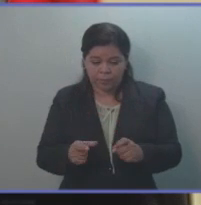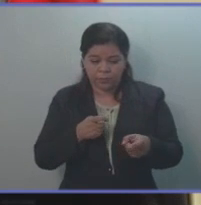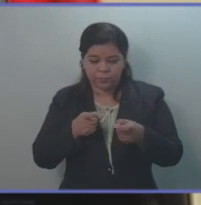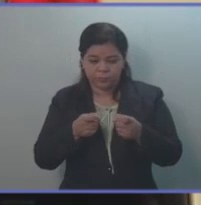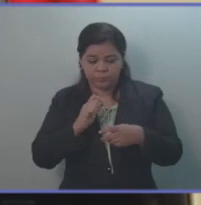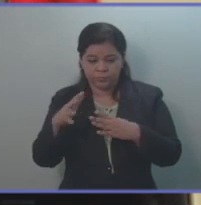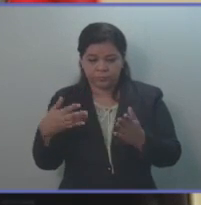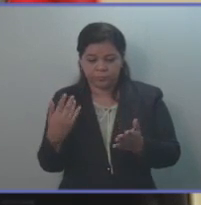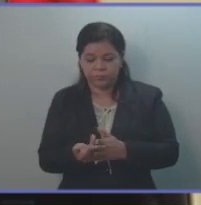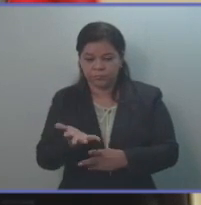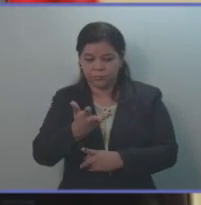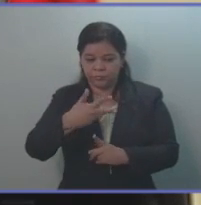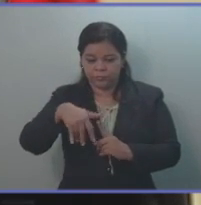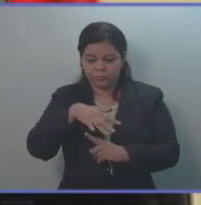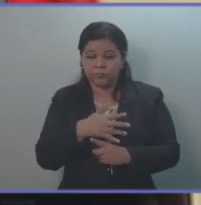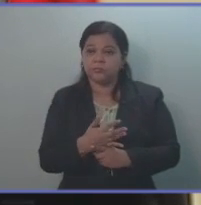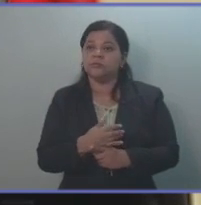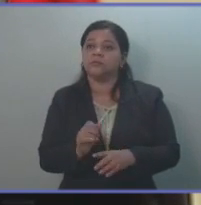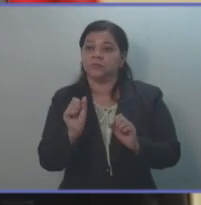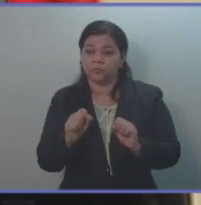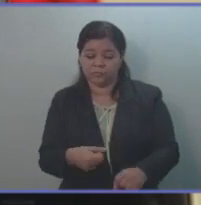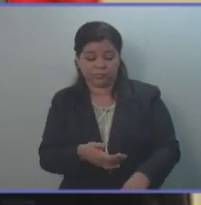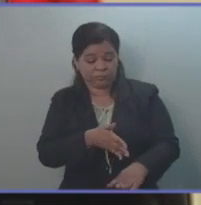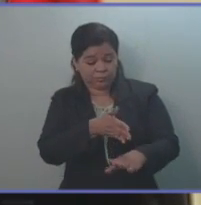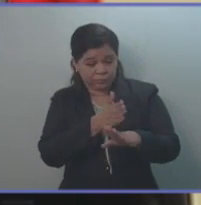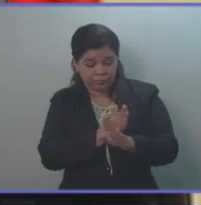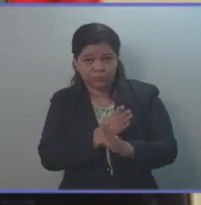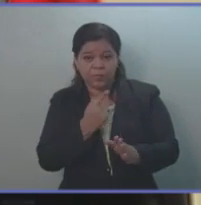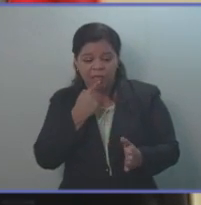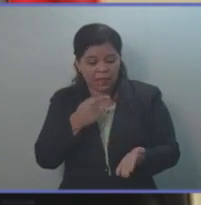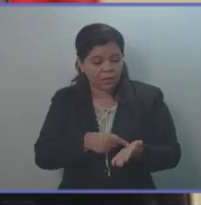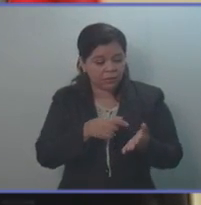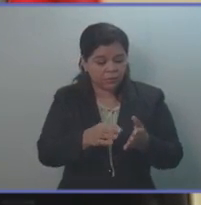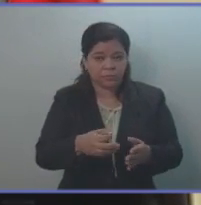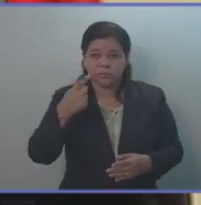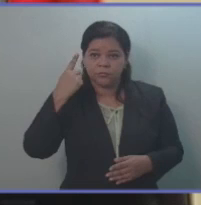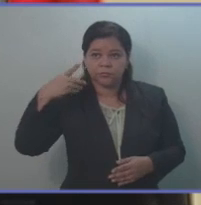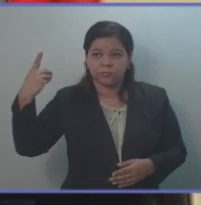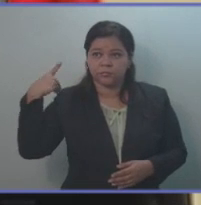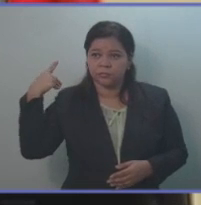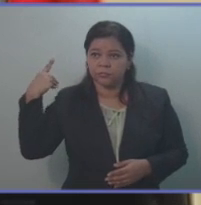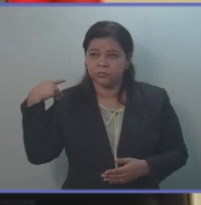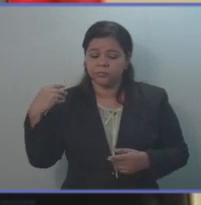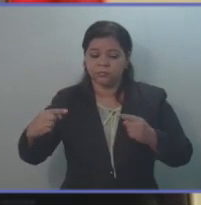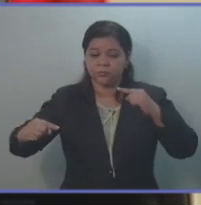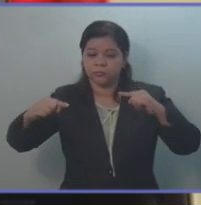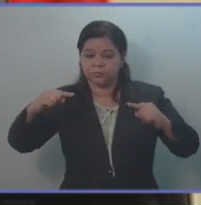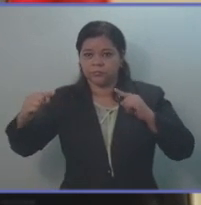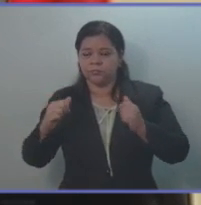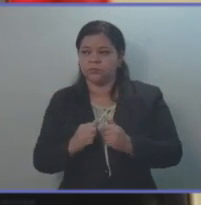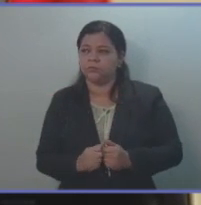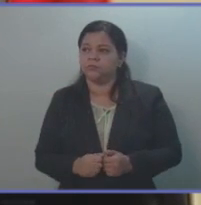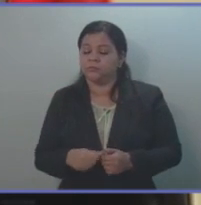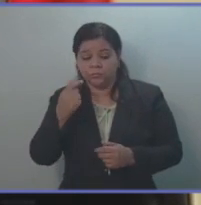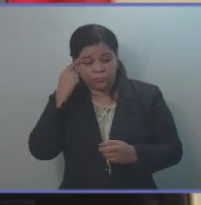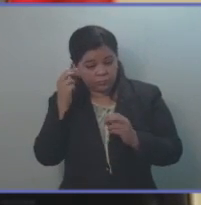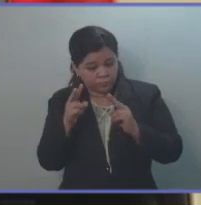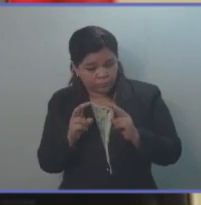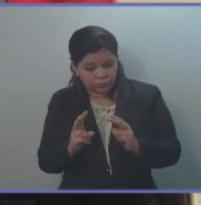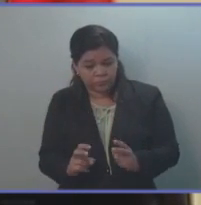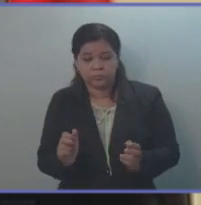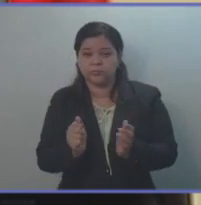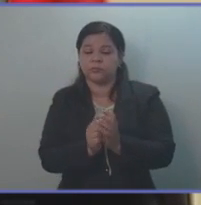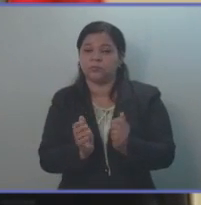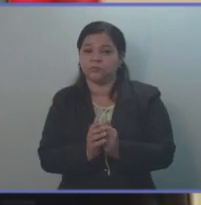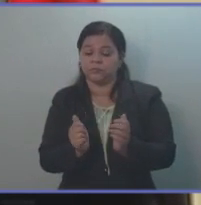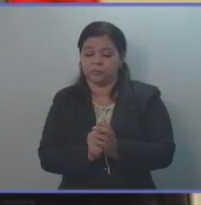esta situación y evitar demandas tanto para los directores como para las autoridades educativas. Al analizar la problemática junto